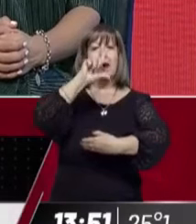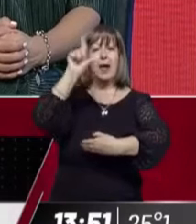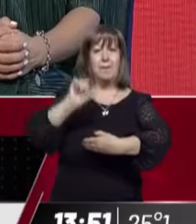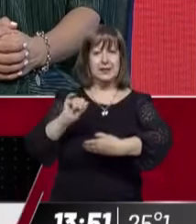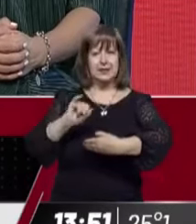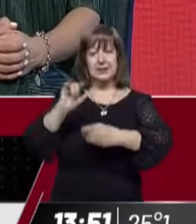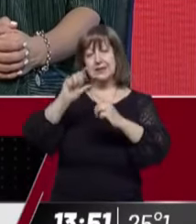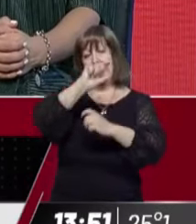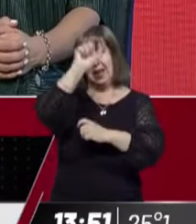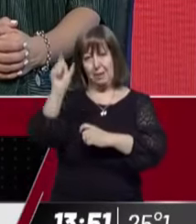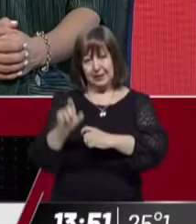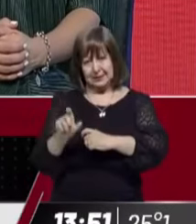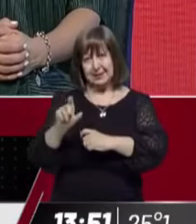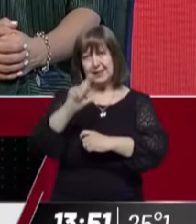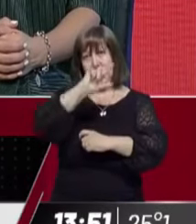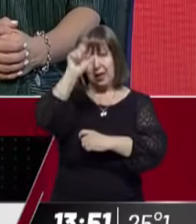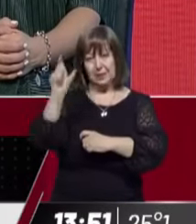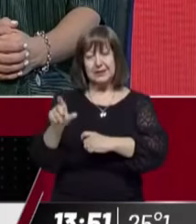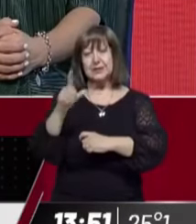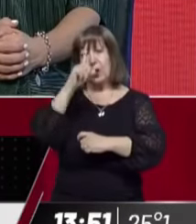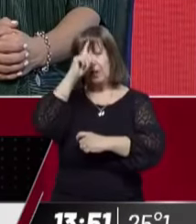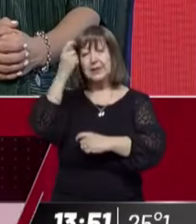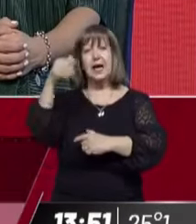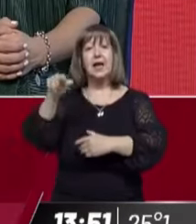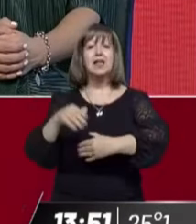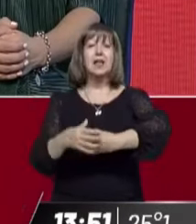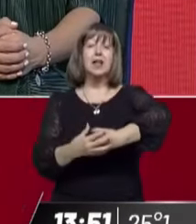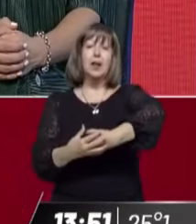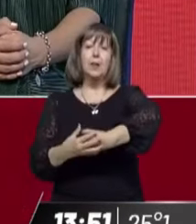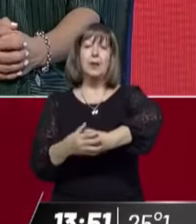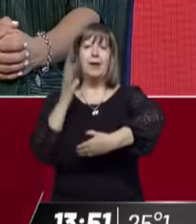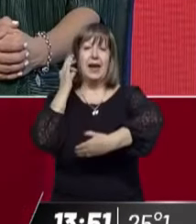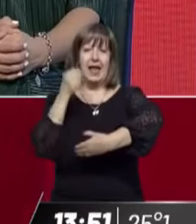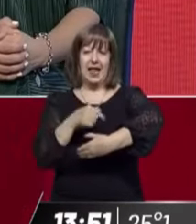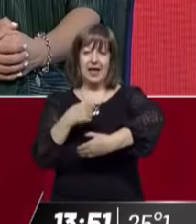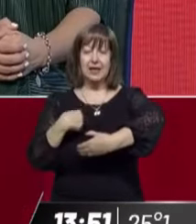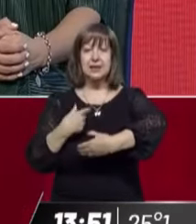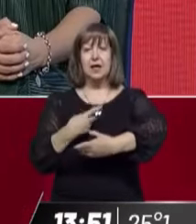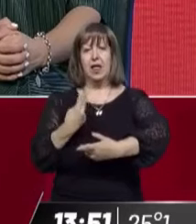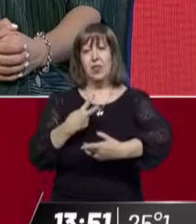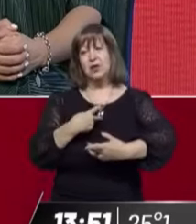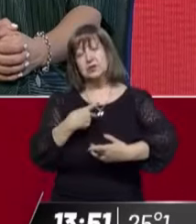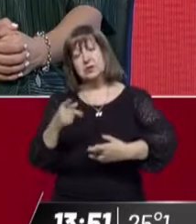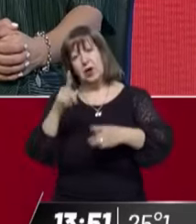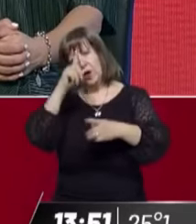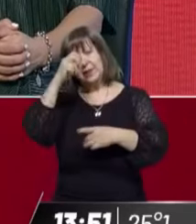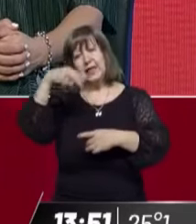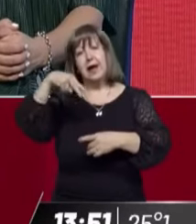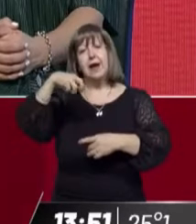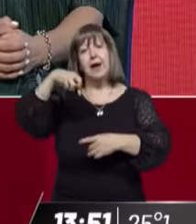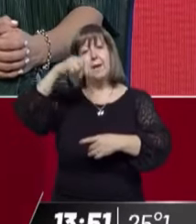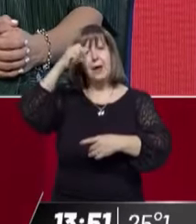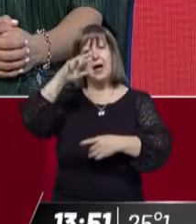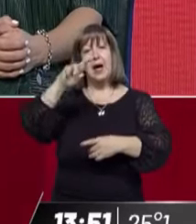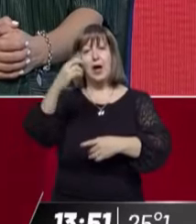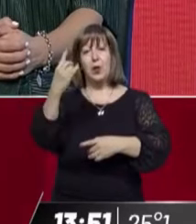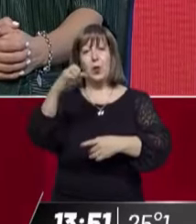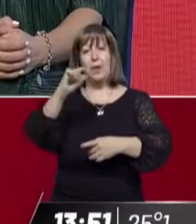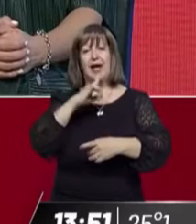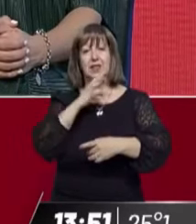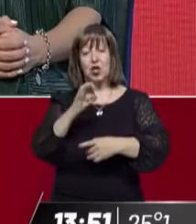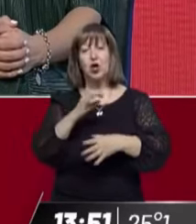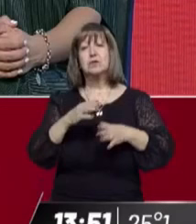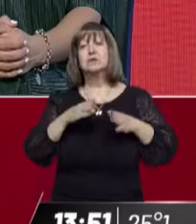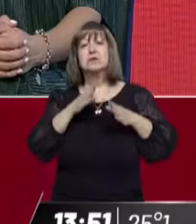Paz. Rápidamente, la menor y su pequeña hija fueron trasladadas al hospital Perrupato, donde fueron asistidas en la